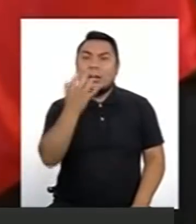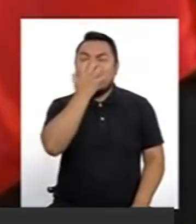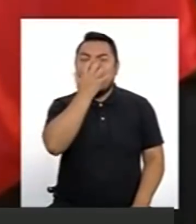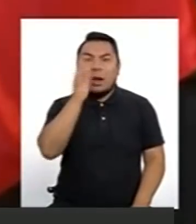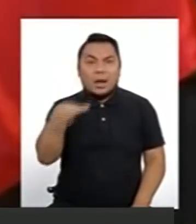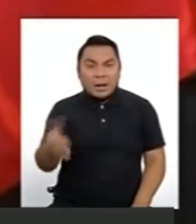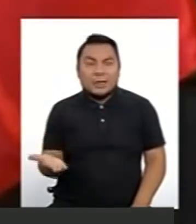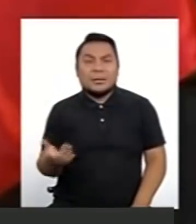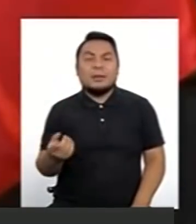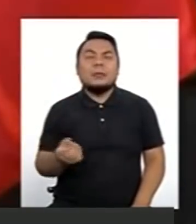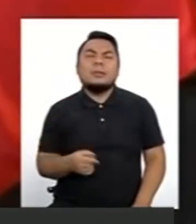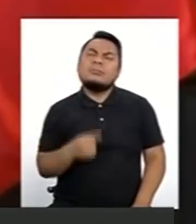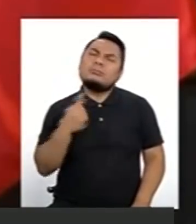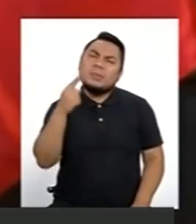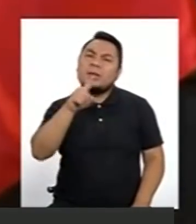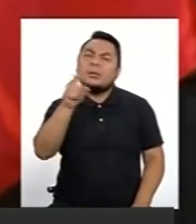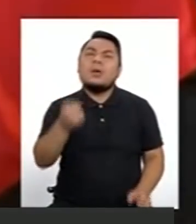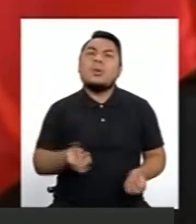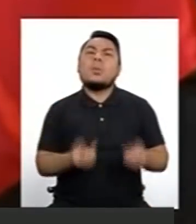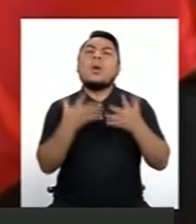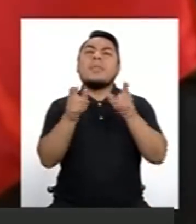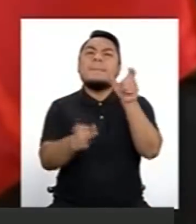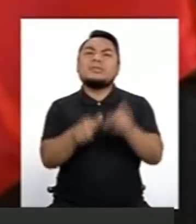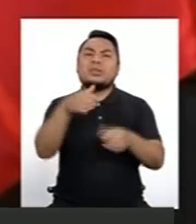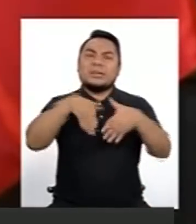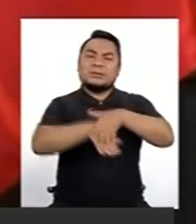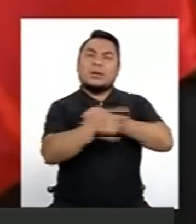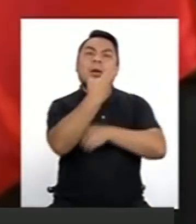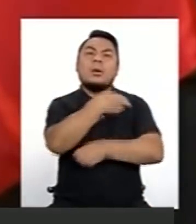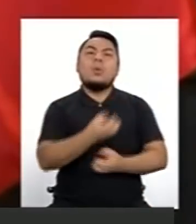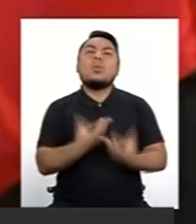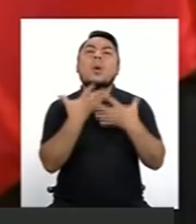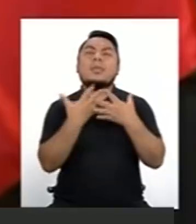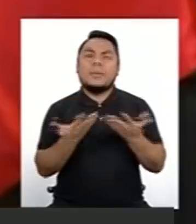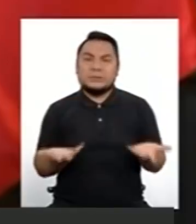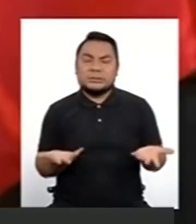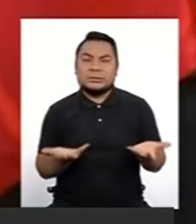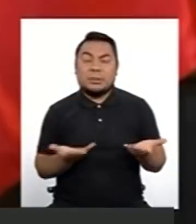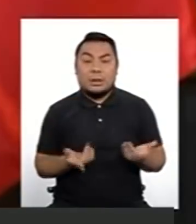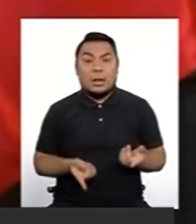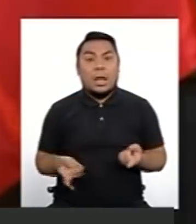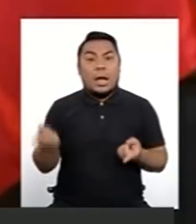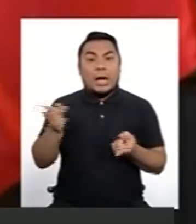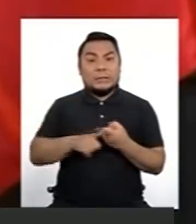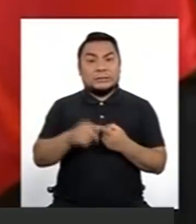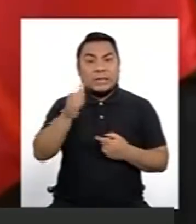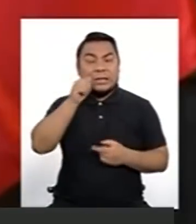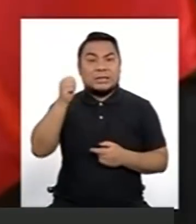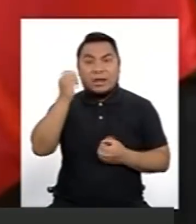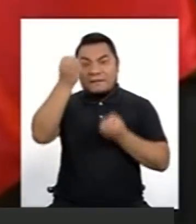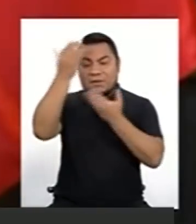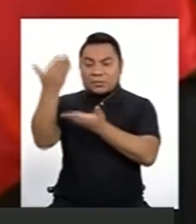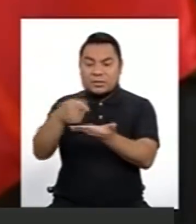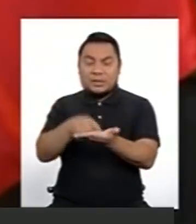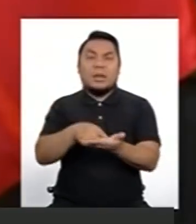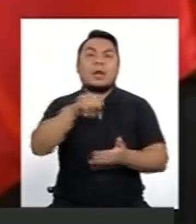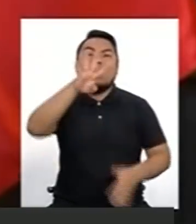se han hospitalizado en esta enfermedad? Hasta el día de ayer, ese reporte que